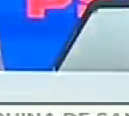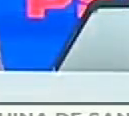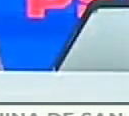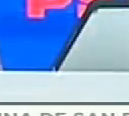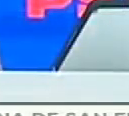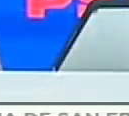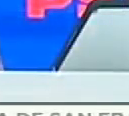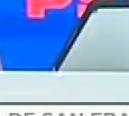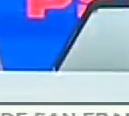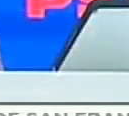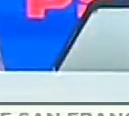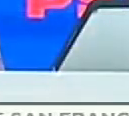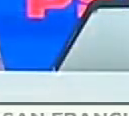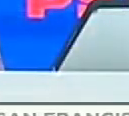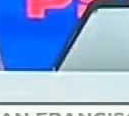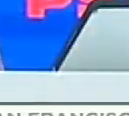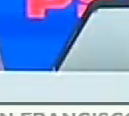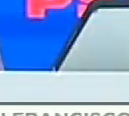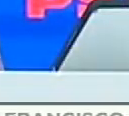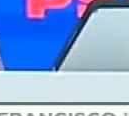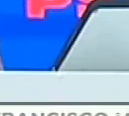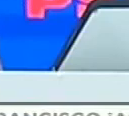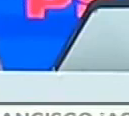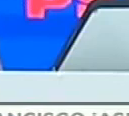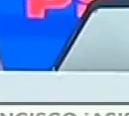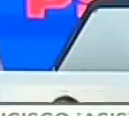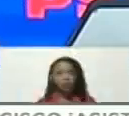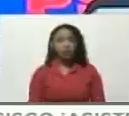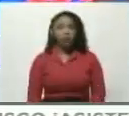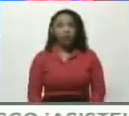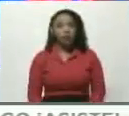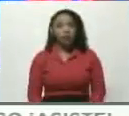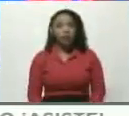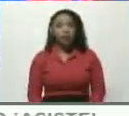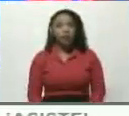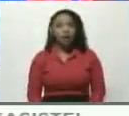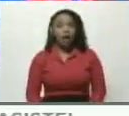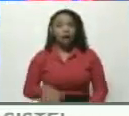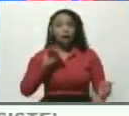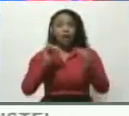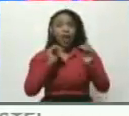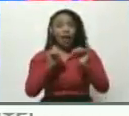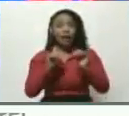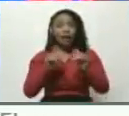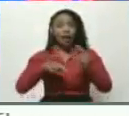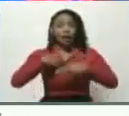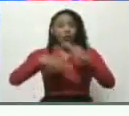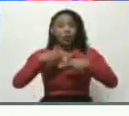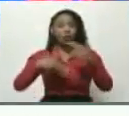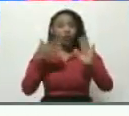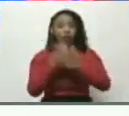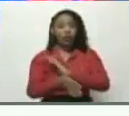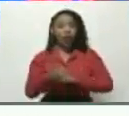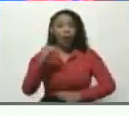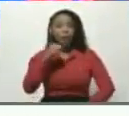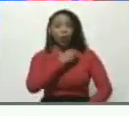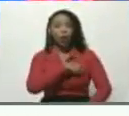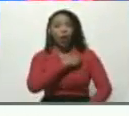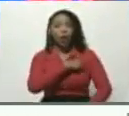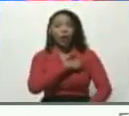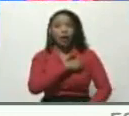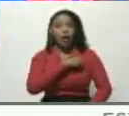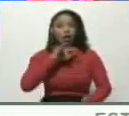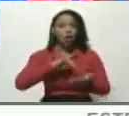filosofía, con ética. El profesor Luis Brito también habló de la ética revolucionaria, de la moral, de